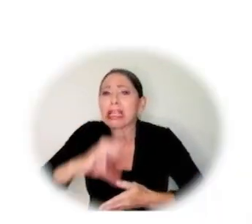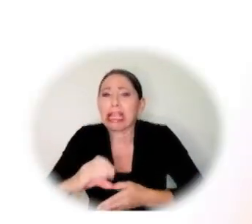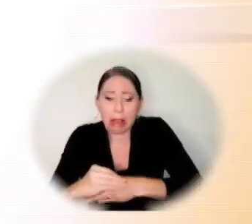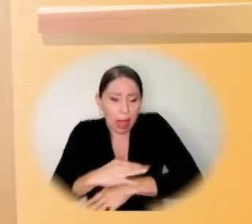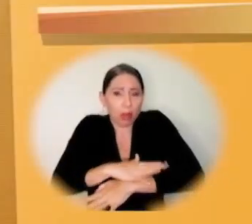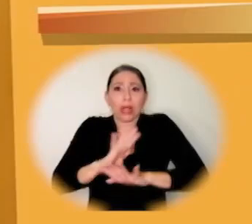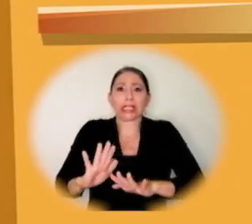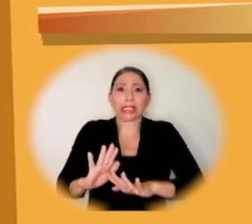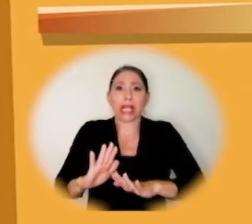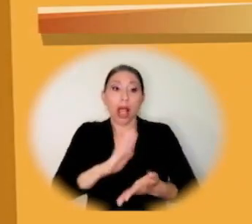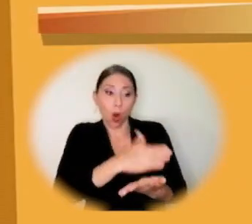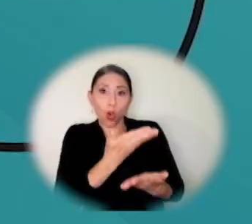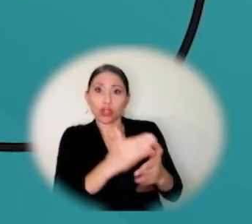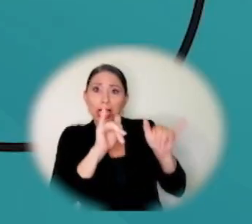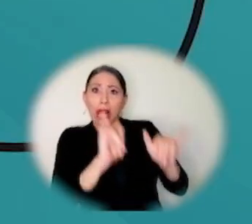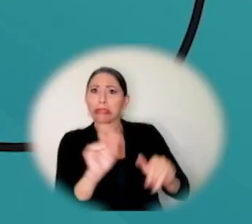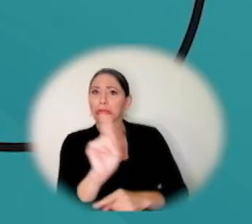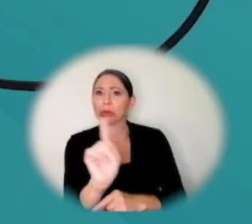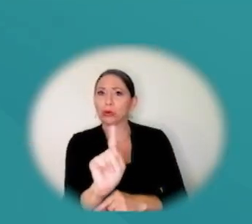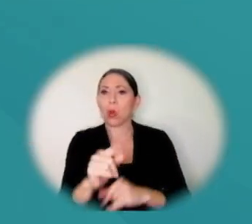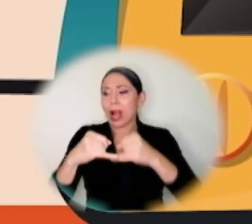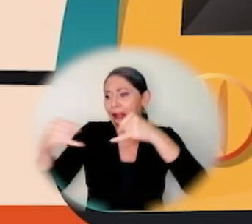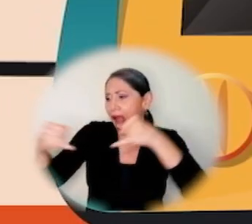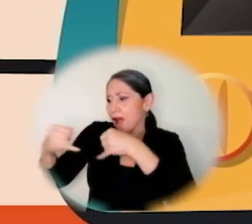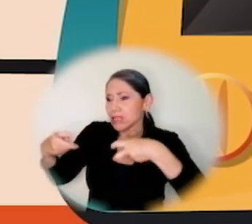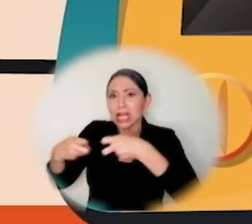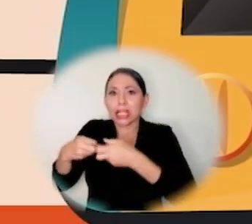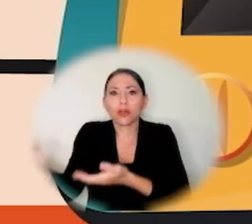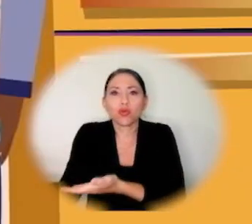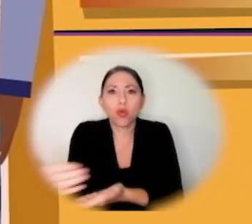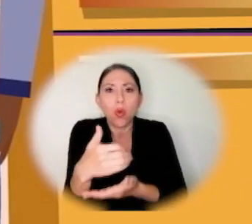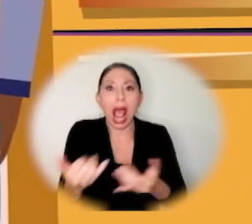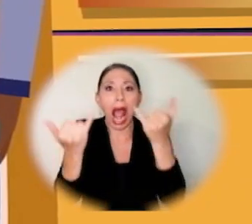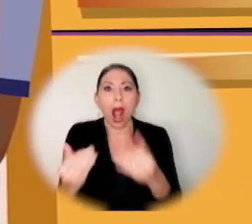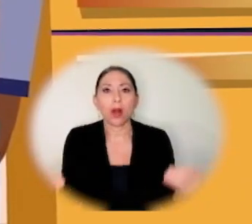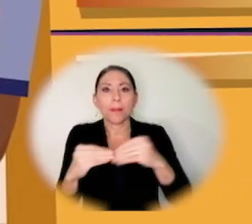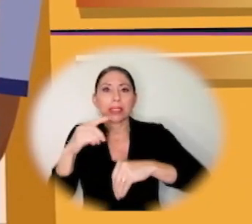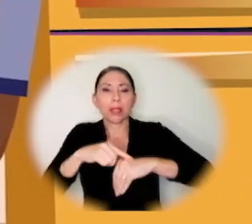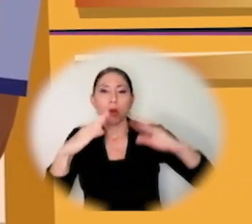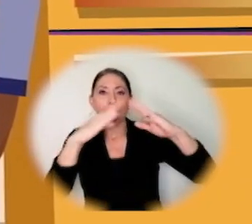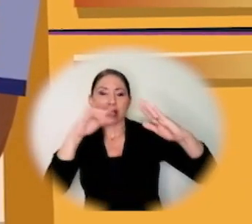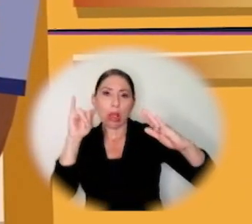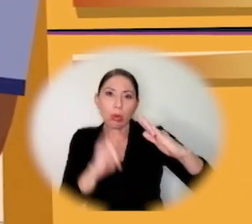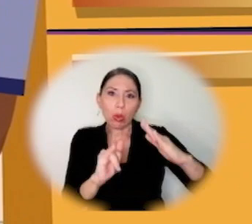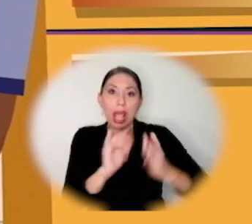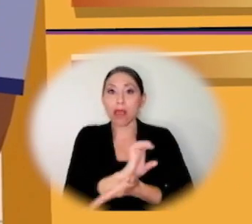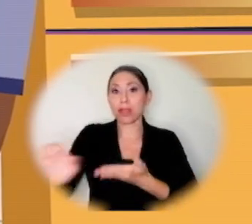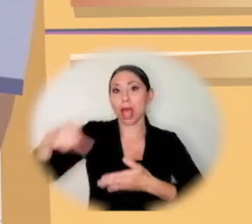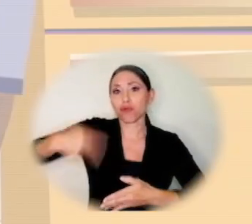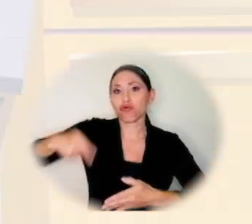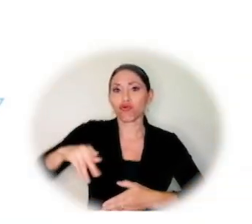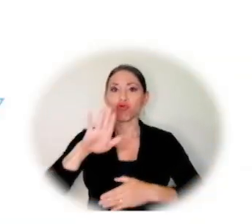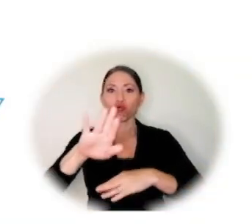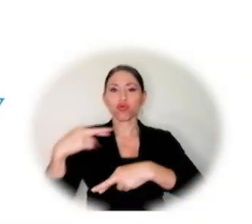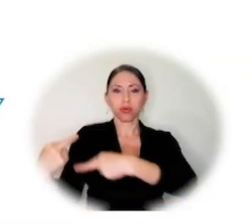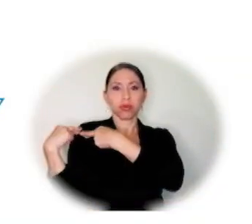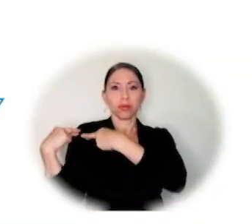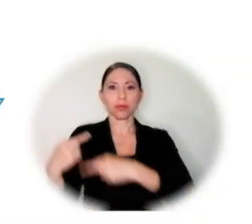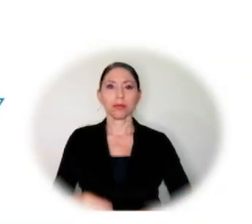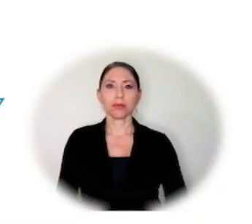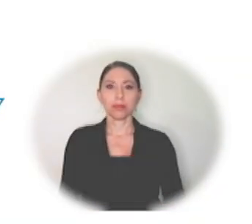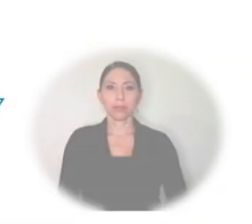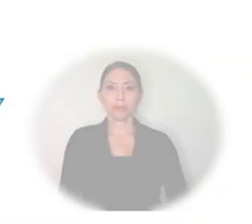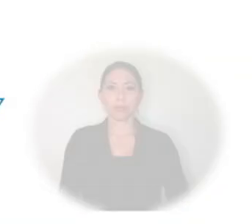que permanezcan en la cocina y recoja los cables eléctricos. Ahora que están más en casa, evitar los riesgos es